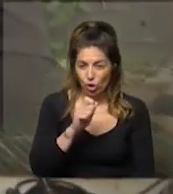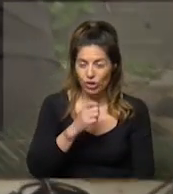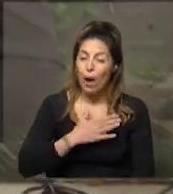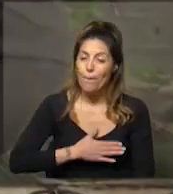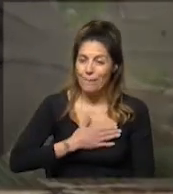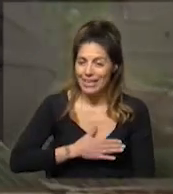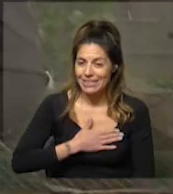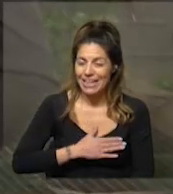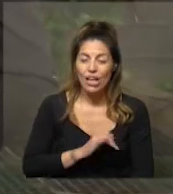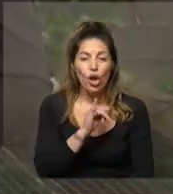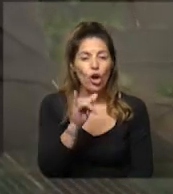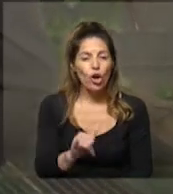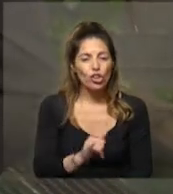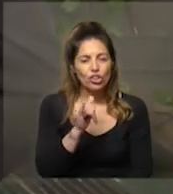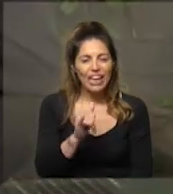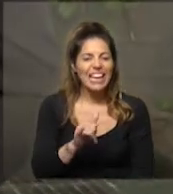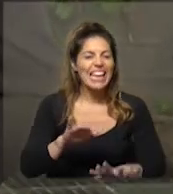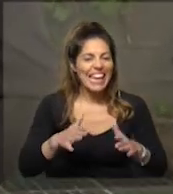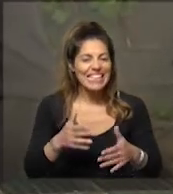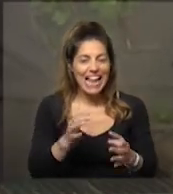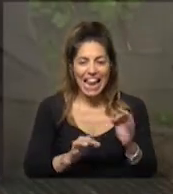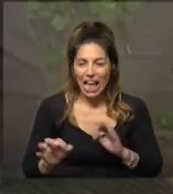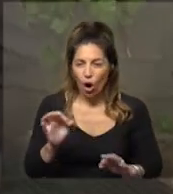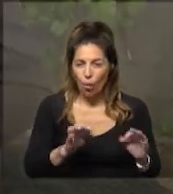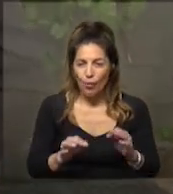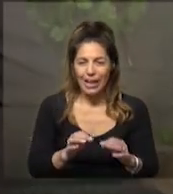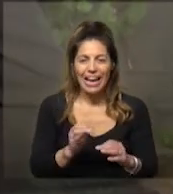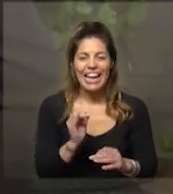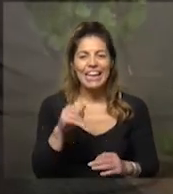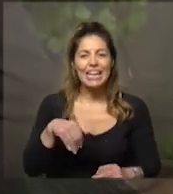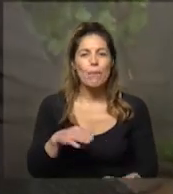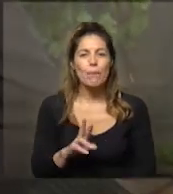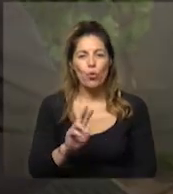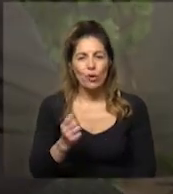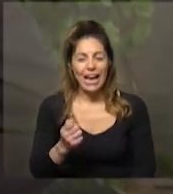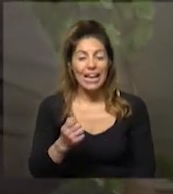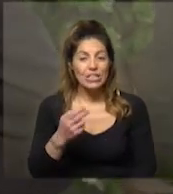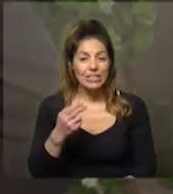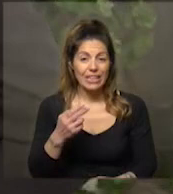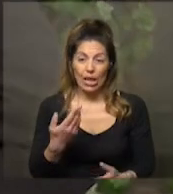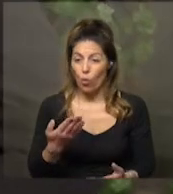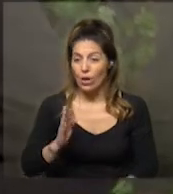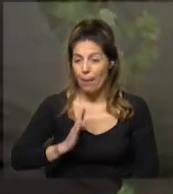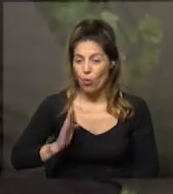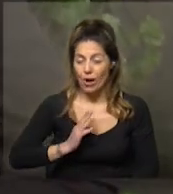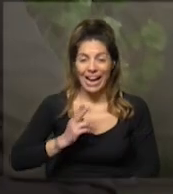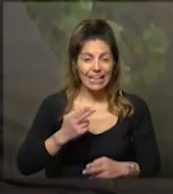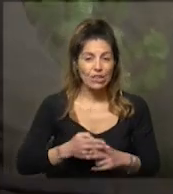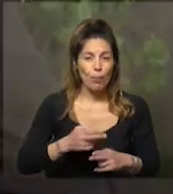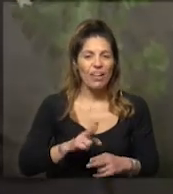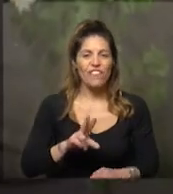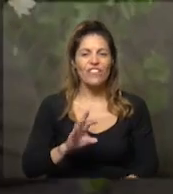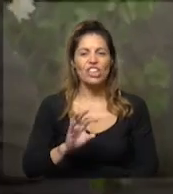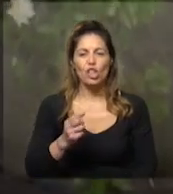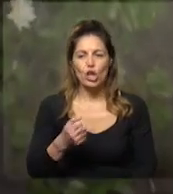Y bueno, contarles un poco de qué va la obra. Impura se trata de una mujer que se llama Victoria, que es una trabajadora sexual.